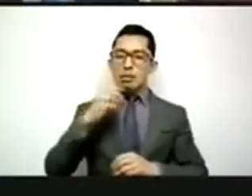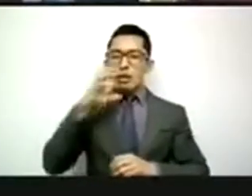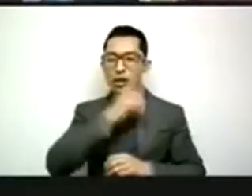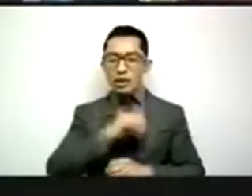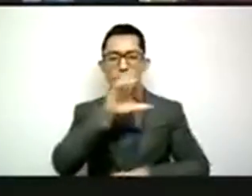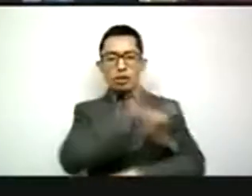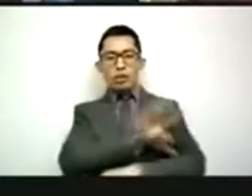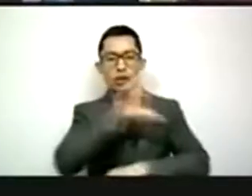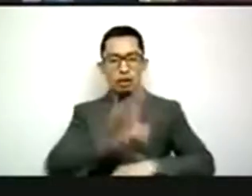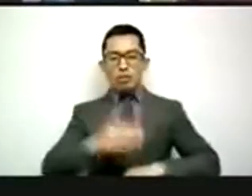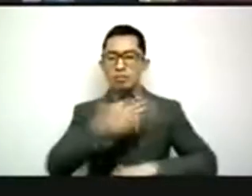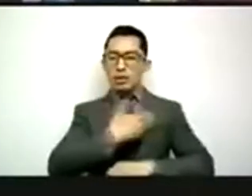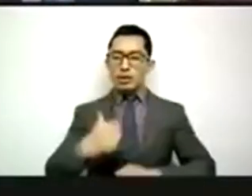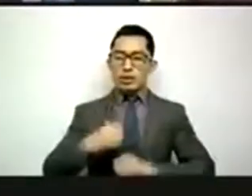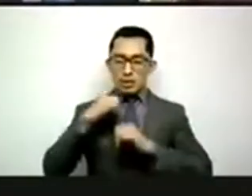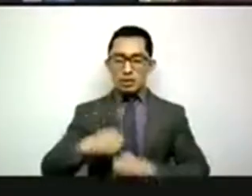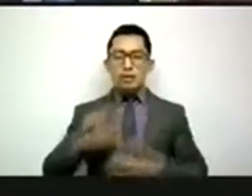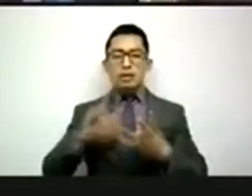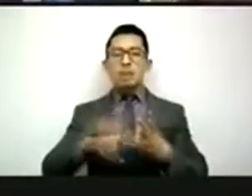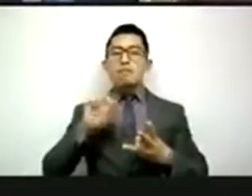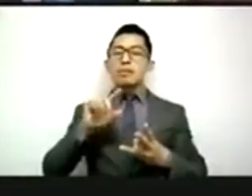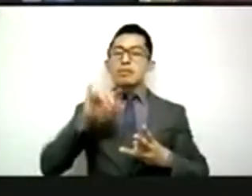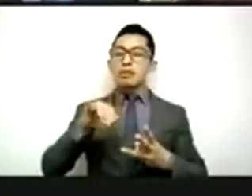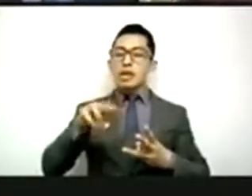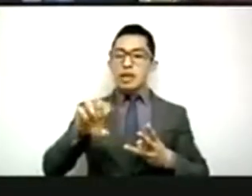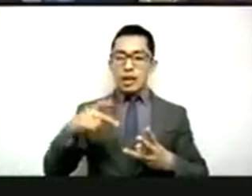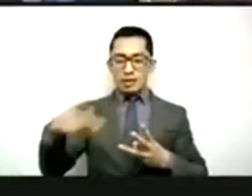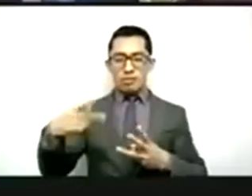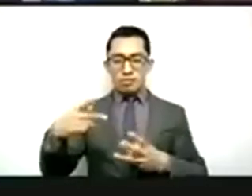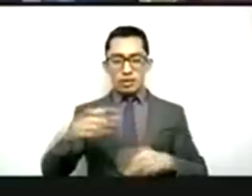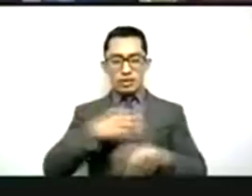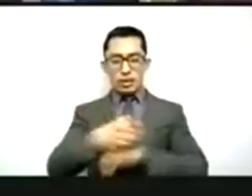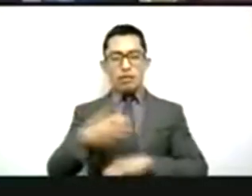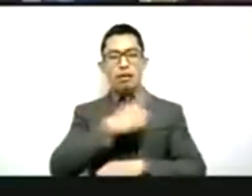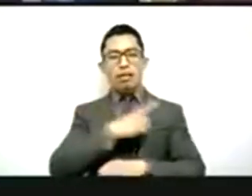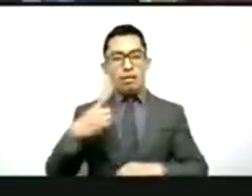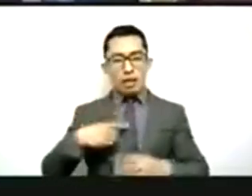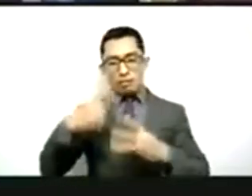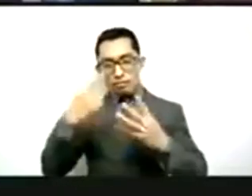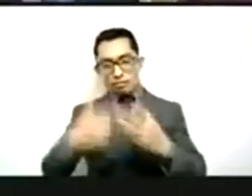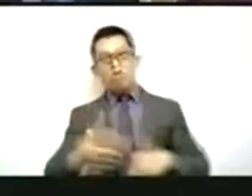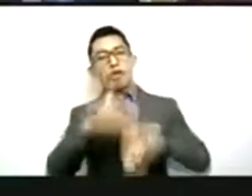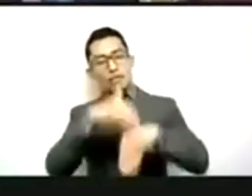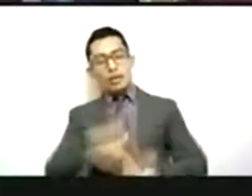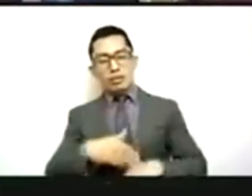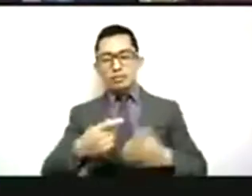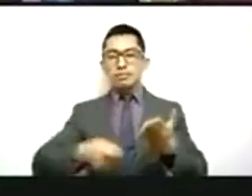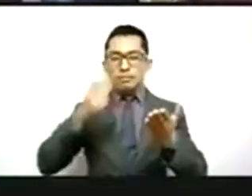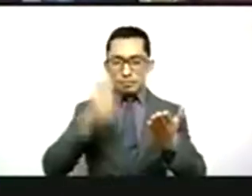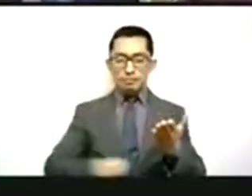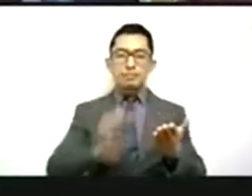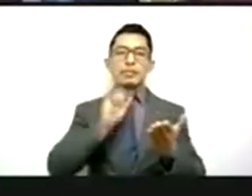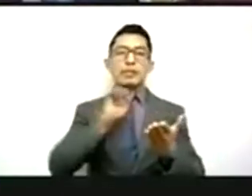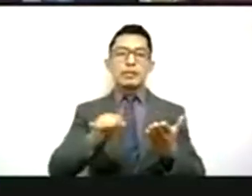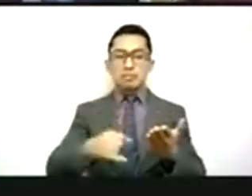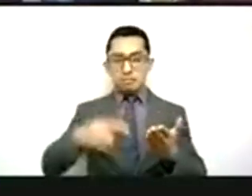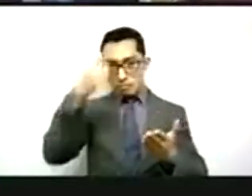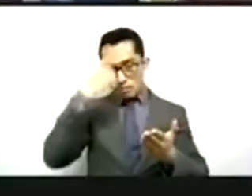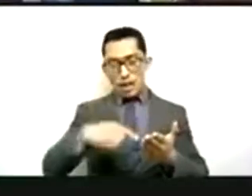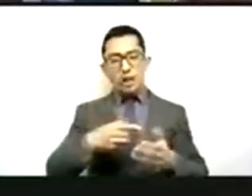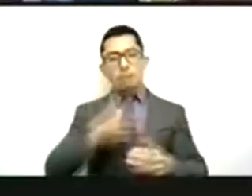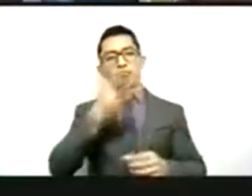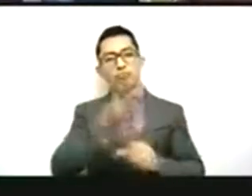de presidencia y el instituto local deberán acatar los efectos de esta sentencia como medidas de reparación